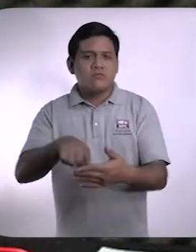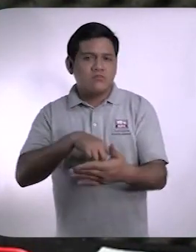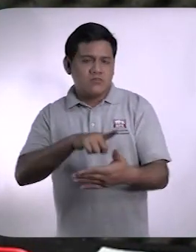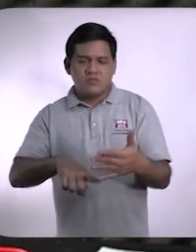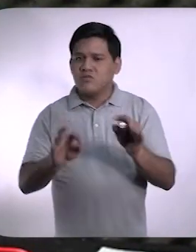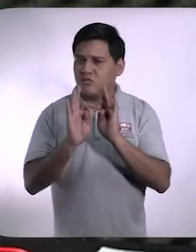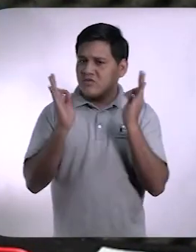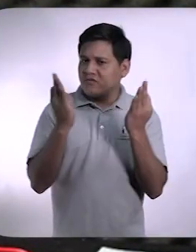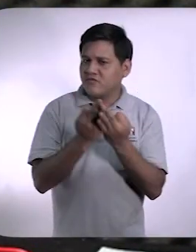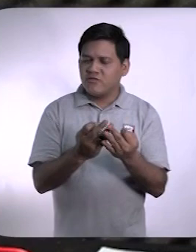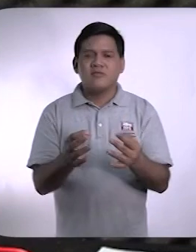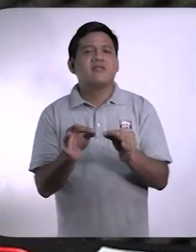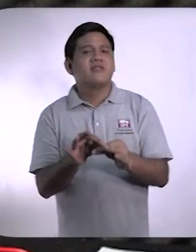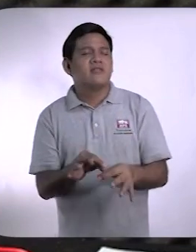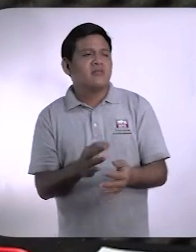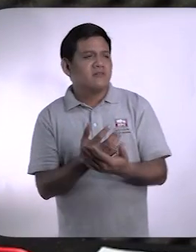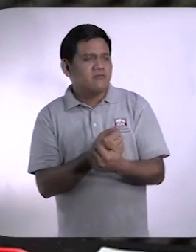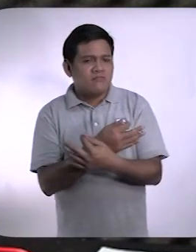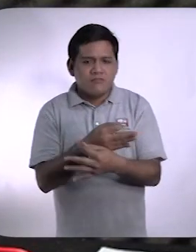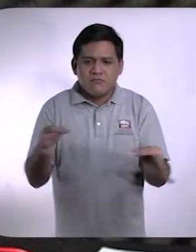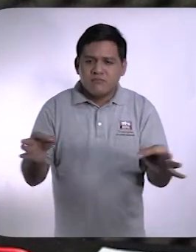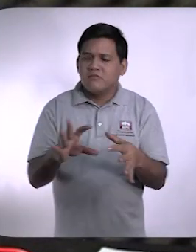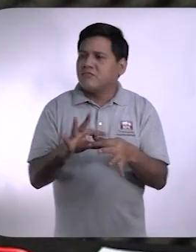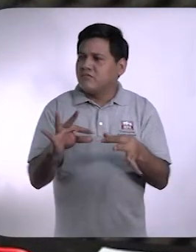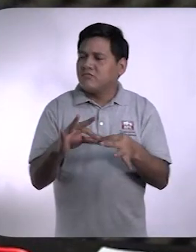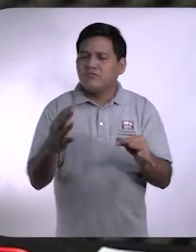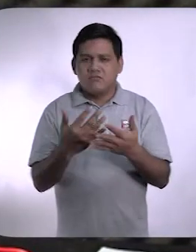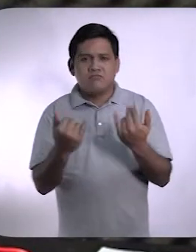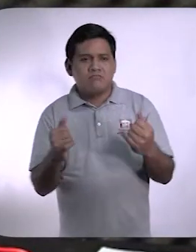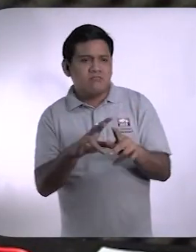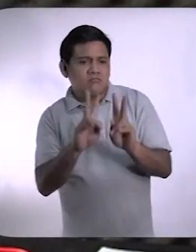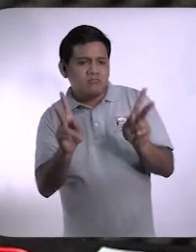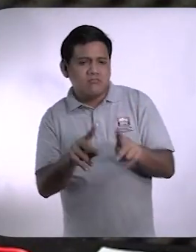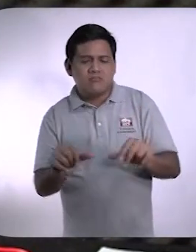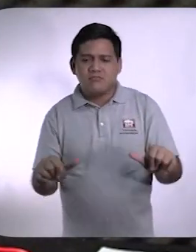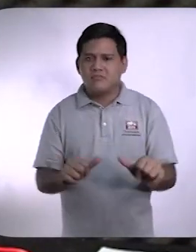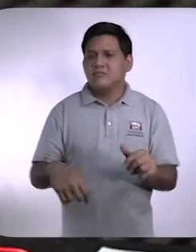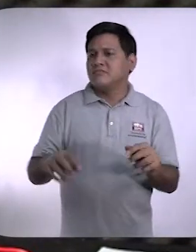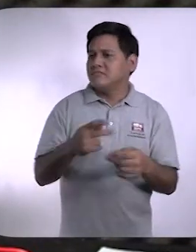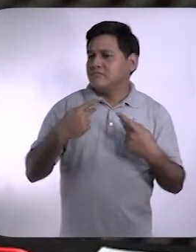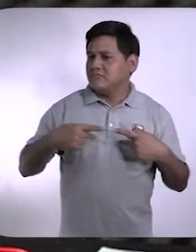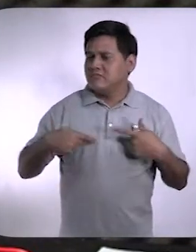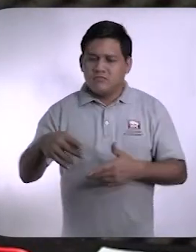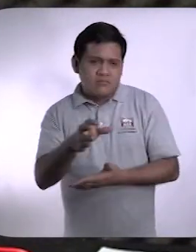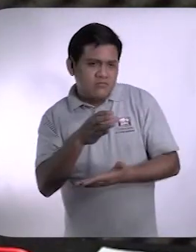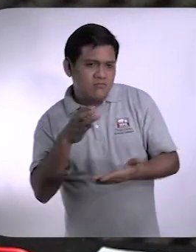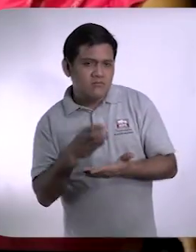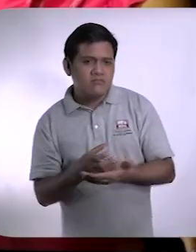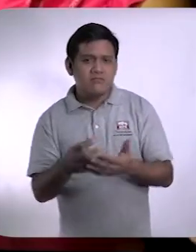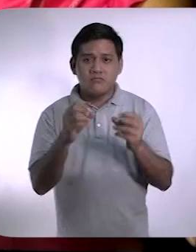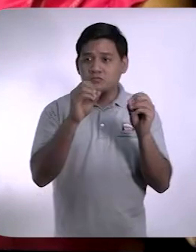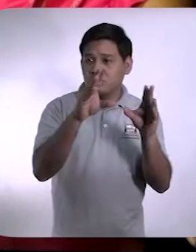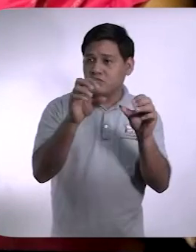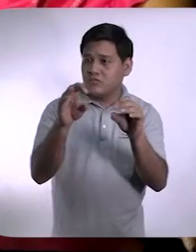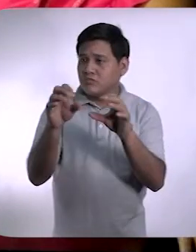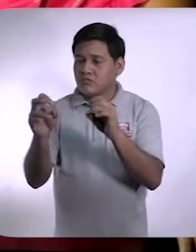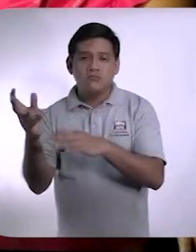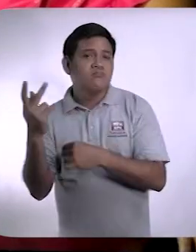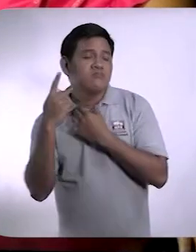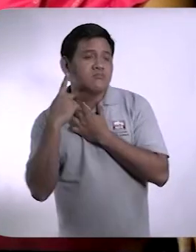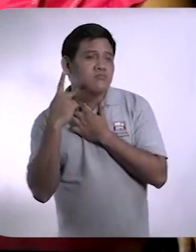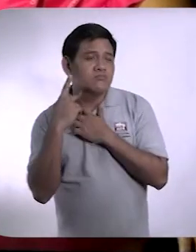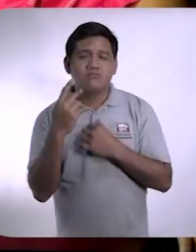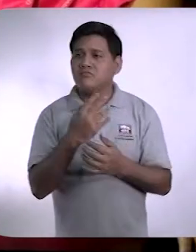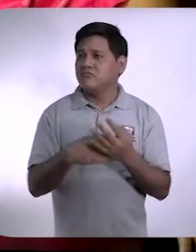días prácticamente ya están en paz la ciudadanía. Ya no van a haber tantos spots de los partidos políticos,